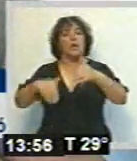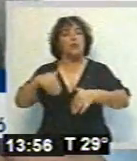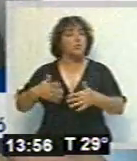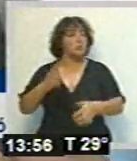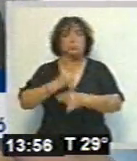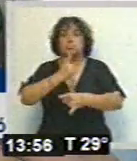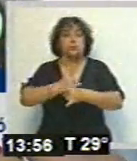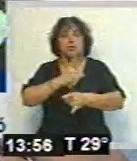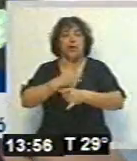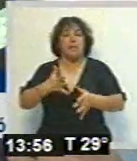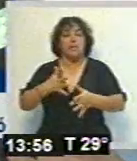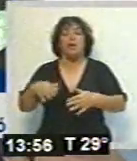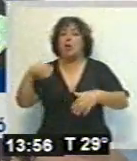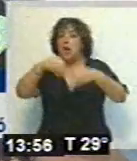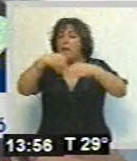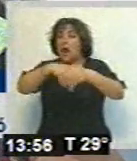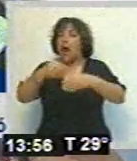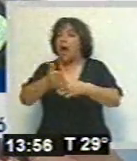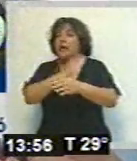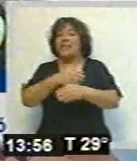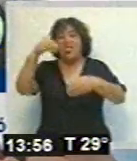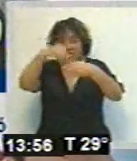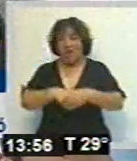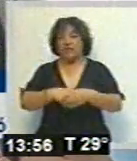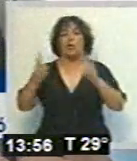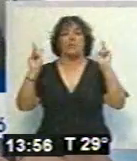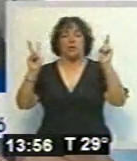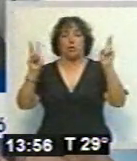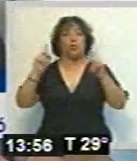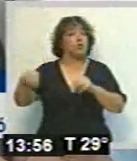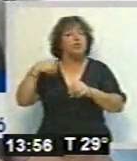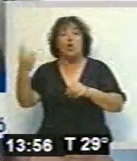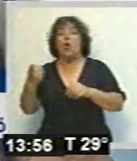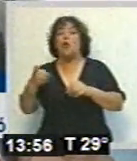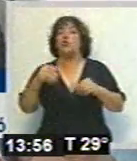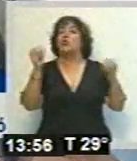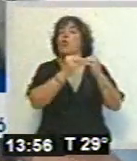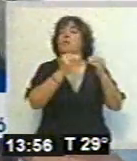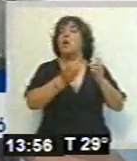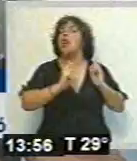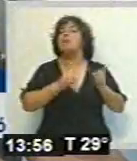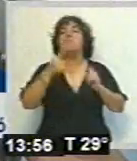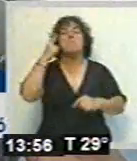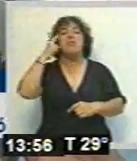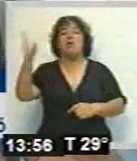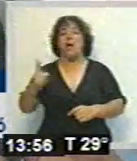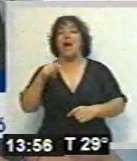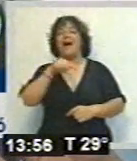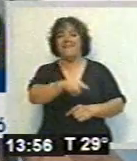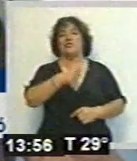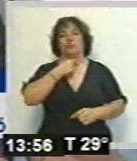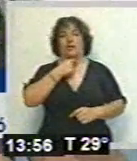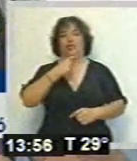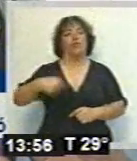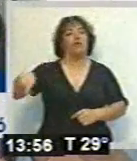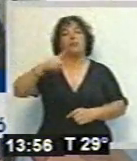hecho siempre a través de interna, dentro de mi partido, si otro compañero tiene la misma aspiración. Entonces eso es lo que quiero, que